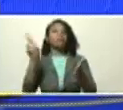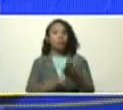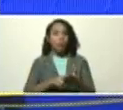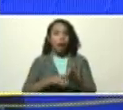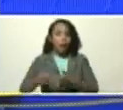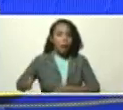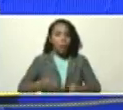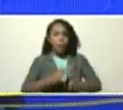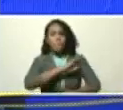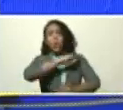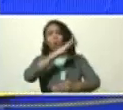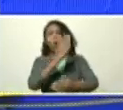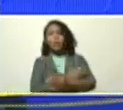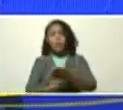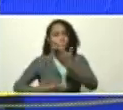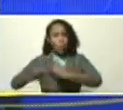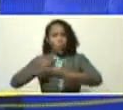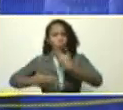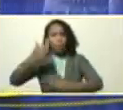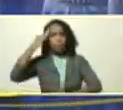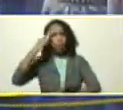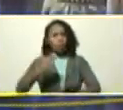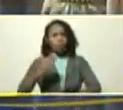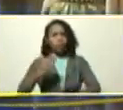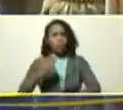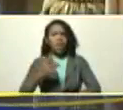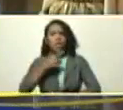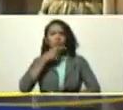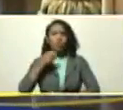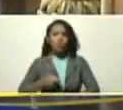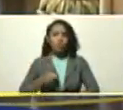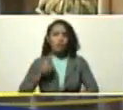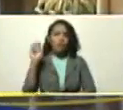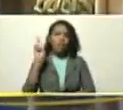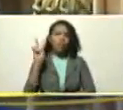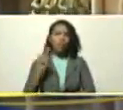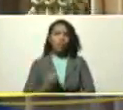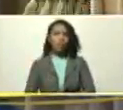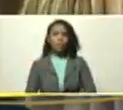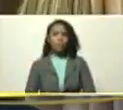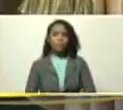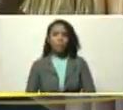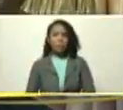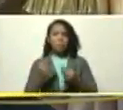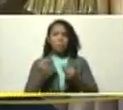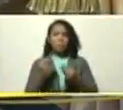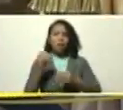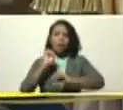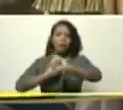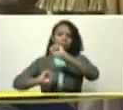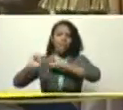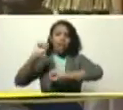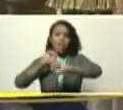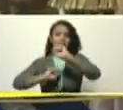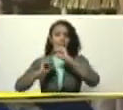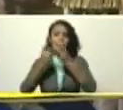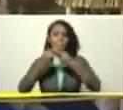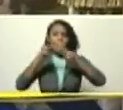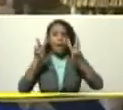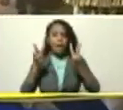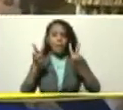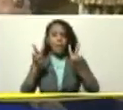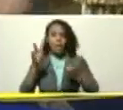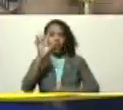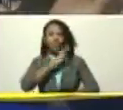de una poderosa cooperación militar entre Rusia y Venezuela para la defensa de la paz, de